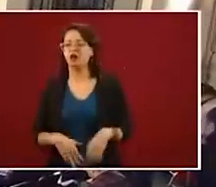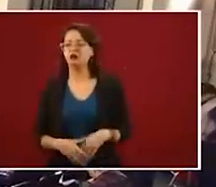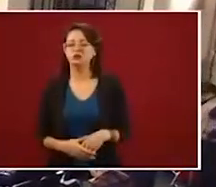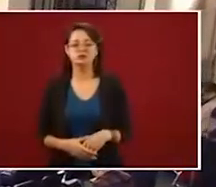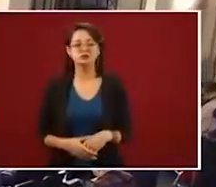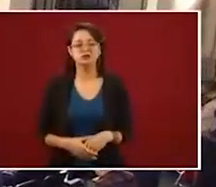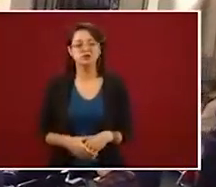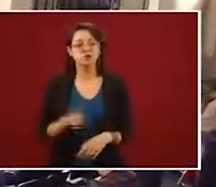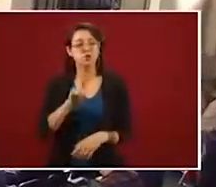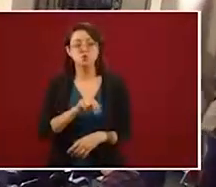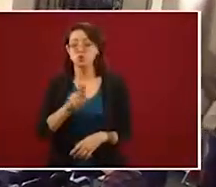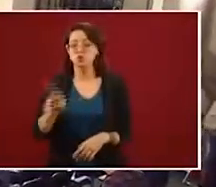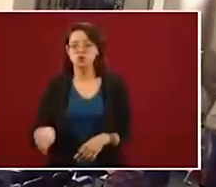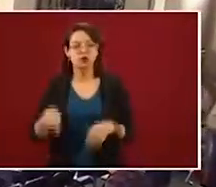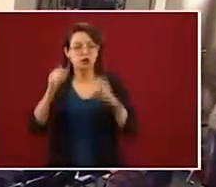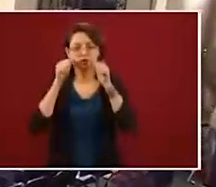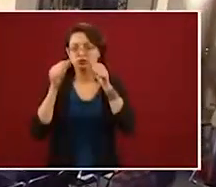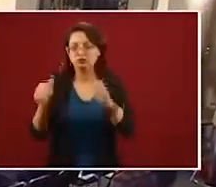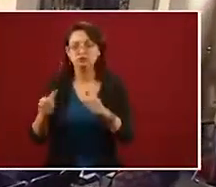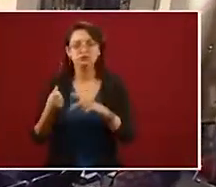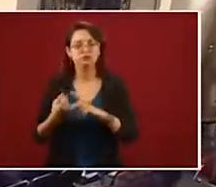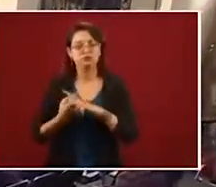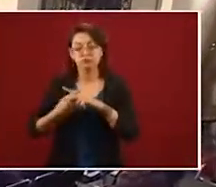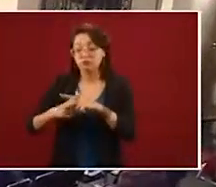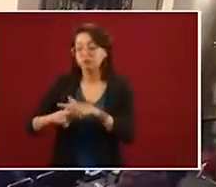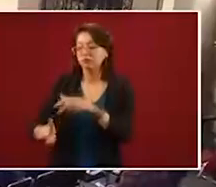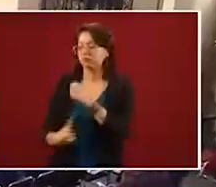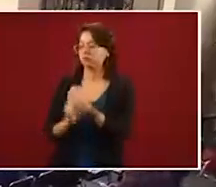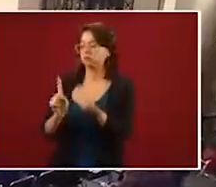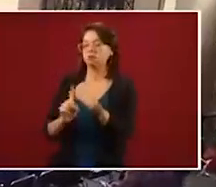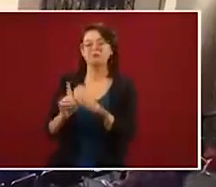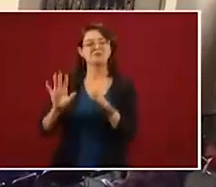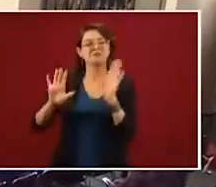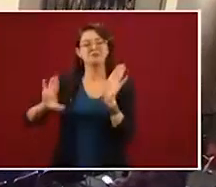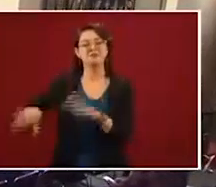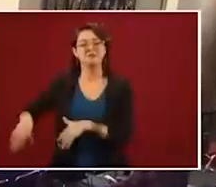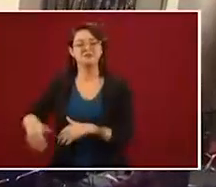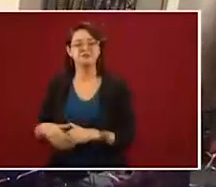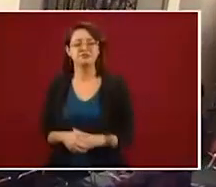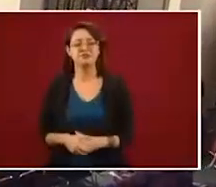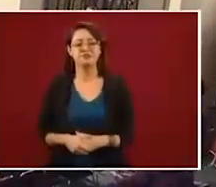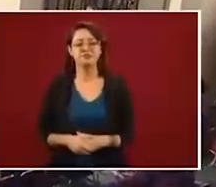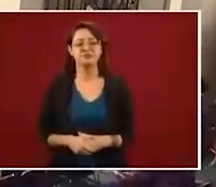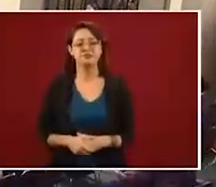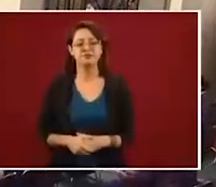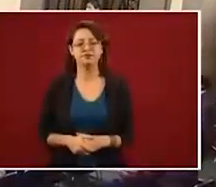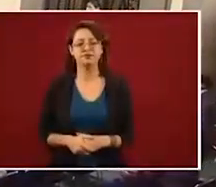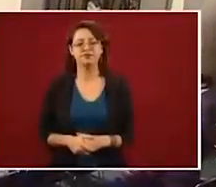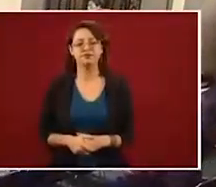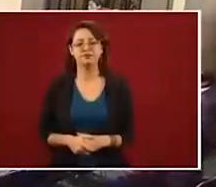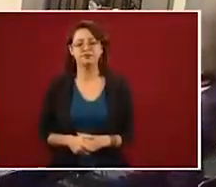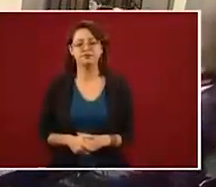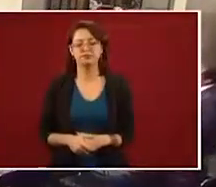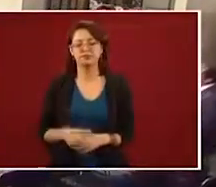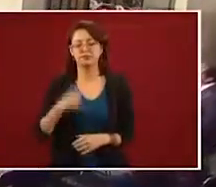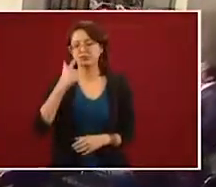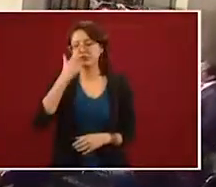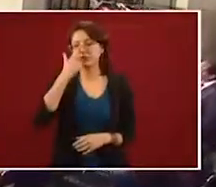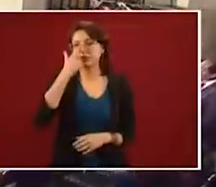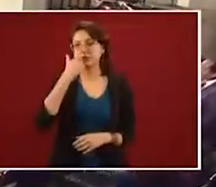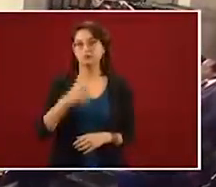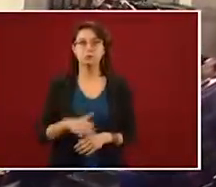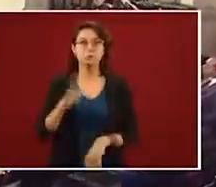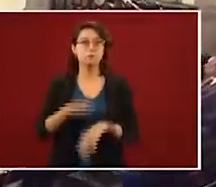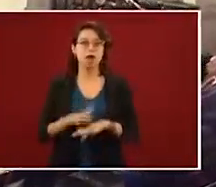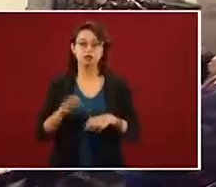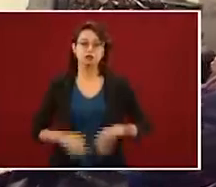Nunca se hablaba de esto. Lo importante era, y eso también de manera